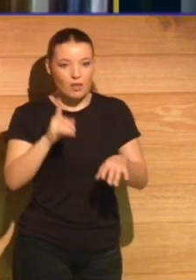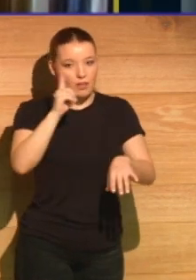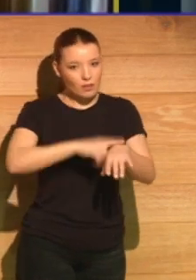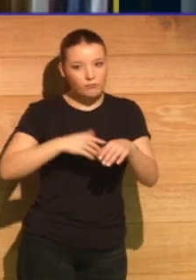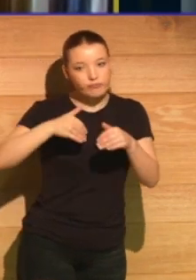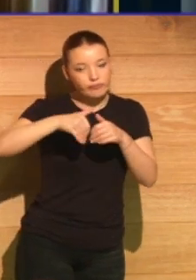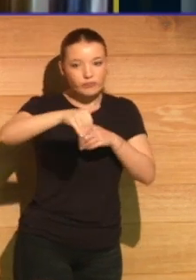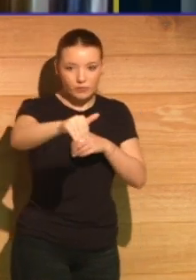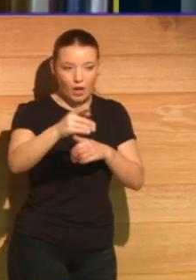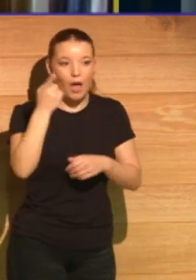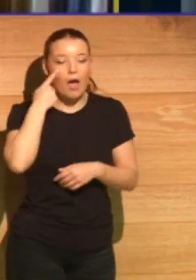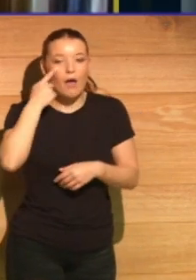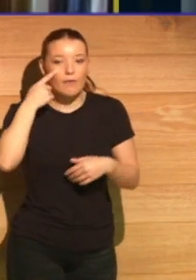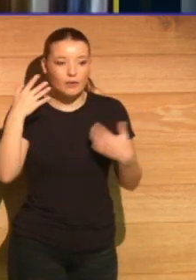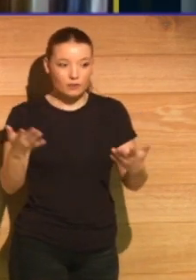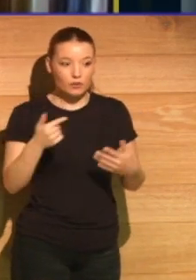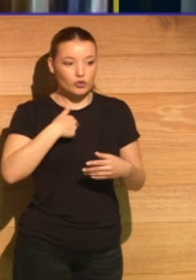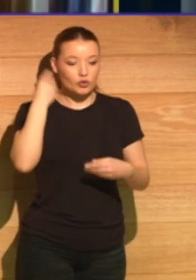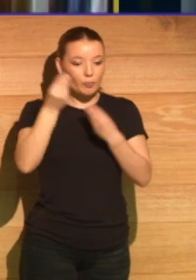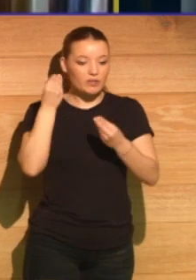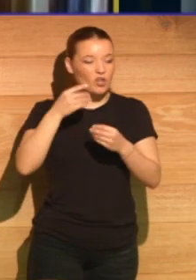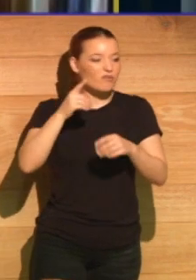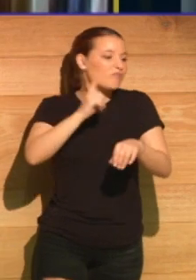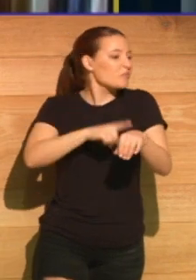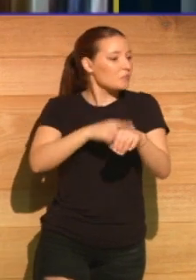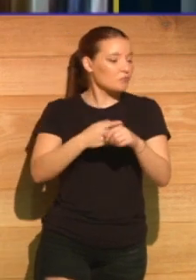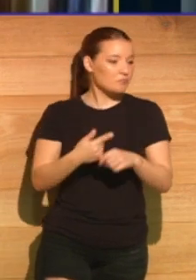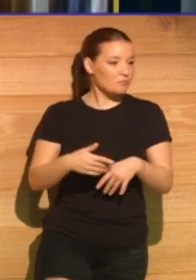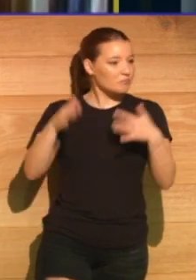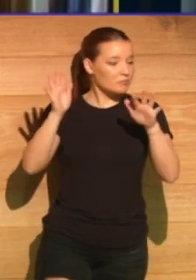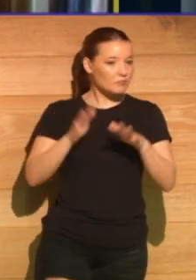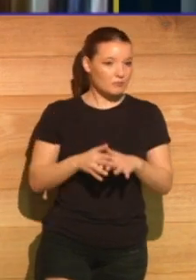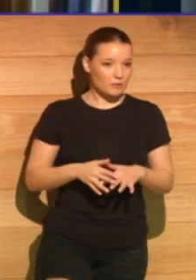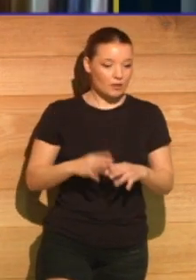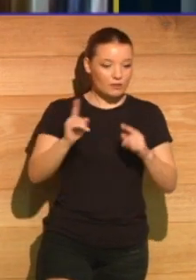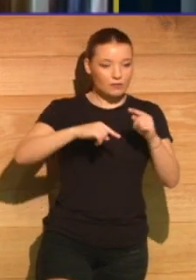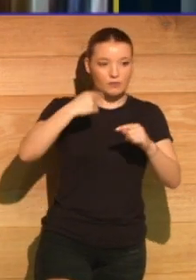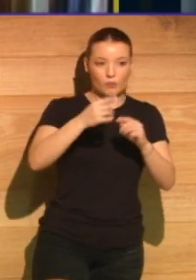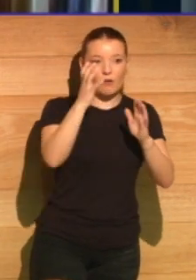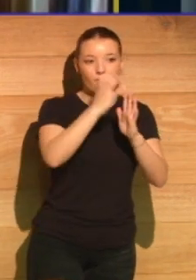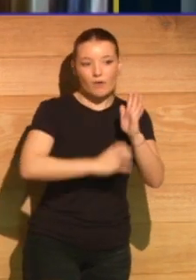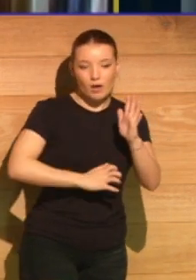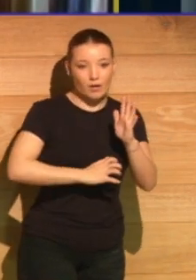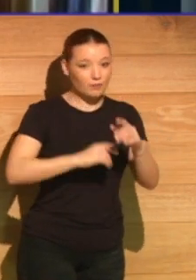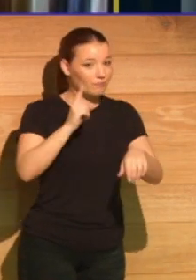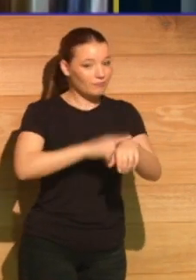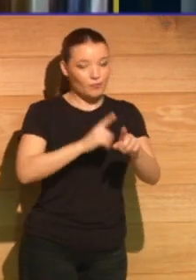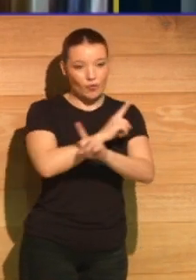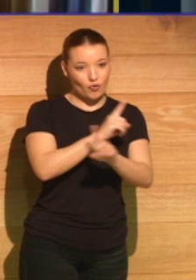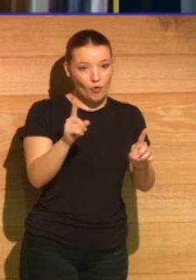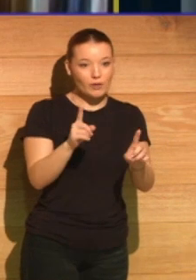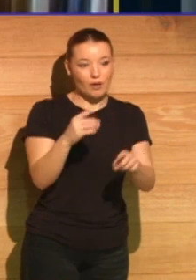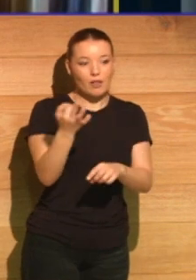yo pensaba, con el tiempo, llegó a bajar. Con lo cual no es con el tiempo, se tienen que hacer muchas cosas